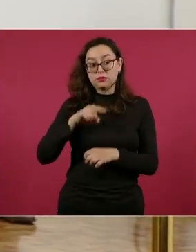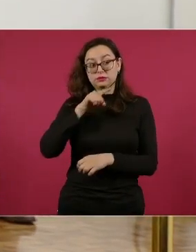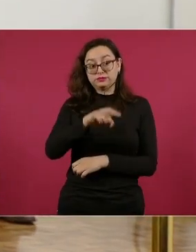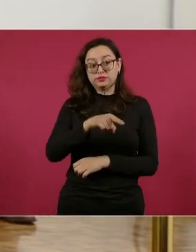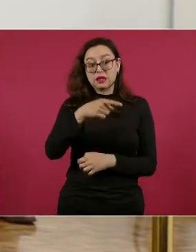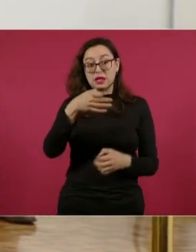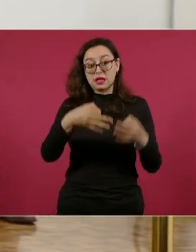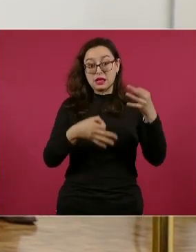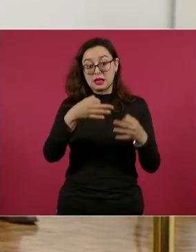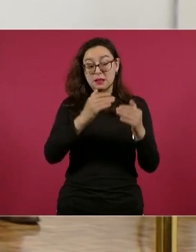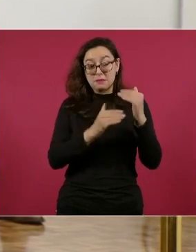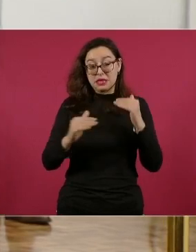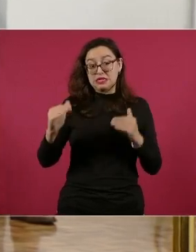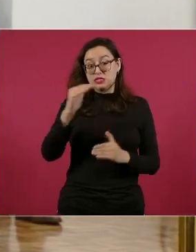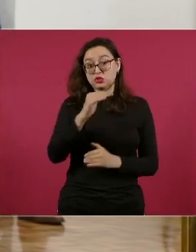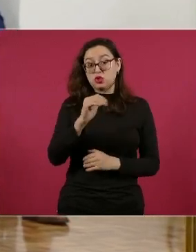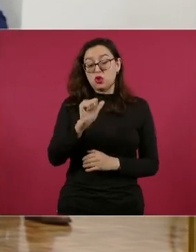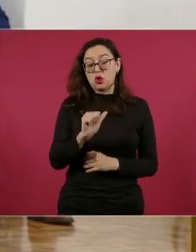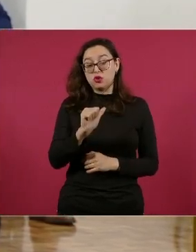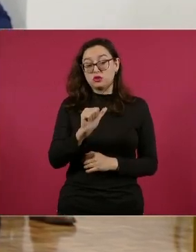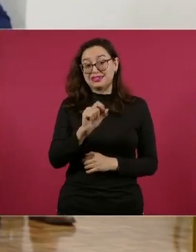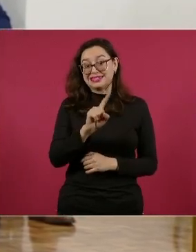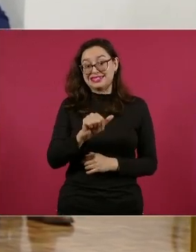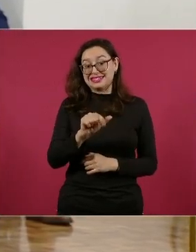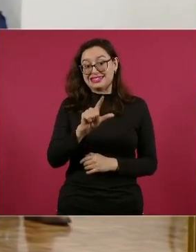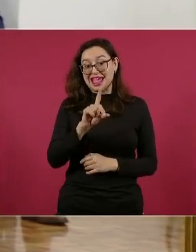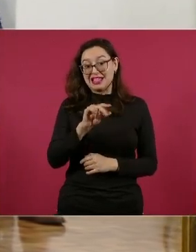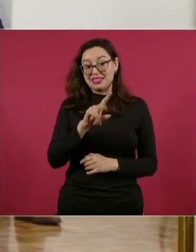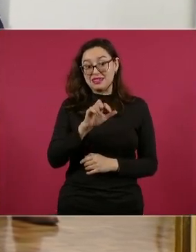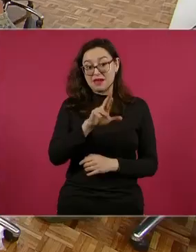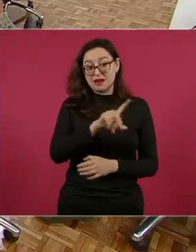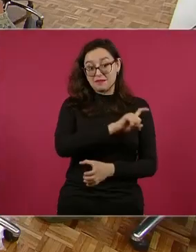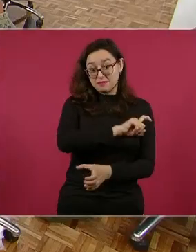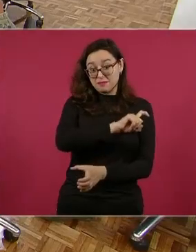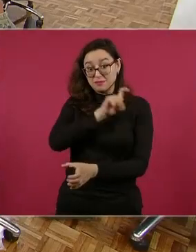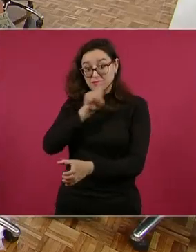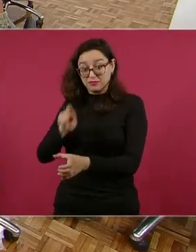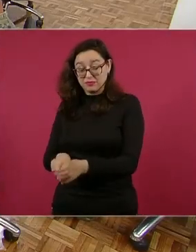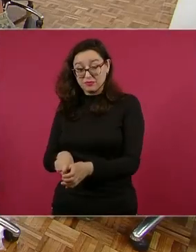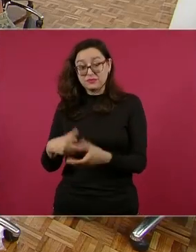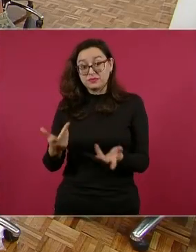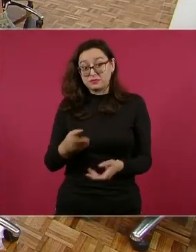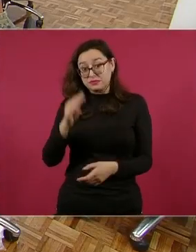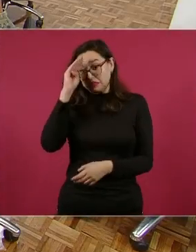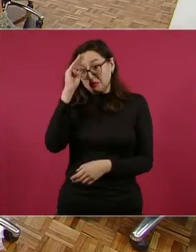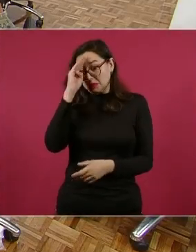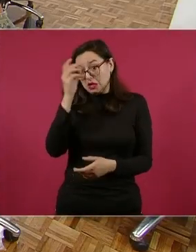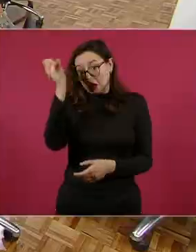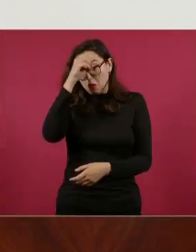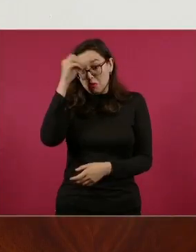trinchera ahora pues combatiendo la corrupción al interior del Poder Judicial? Sí, yo